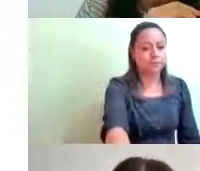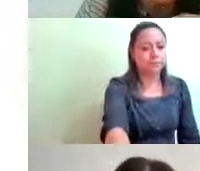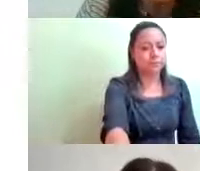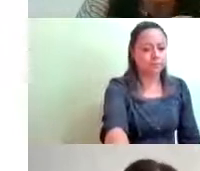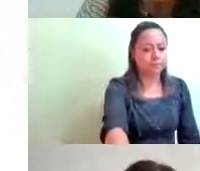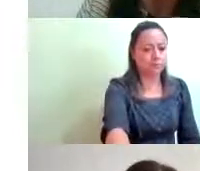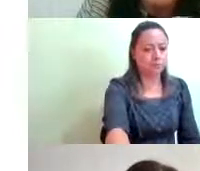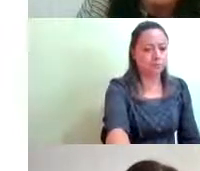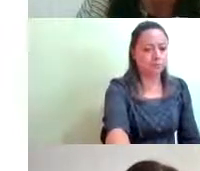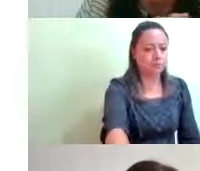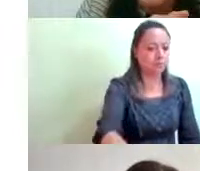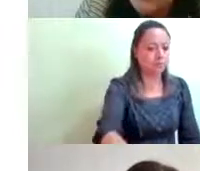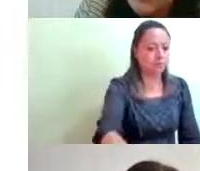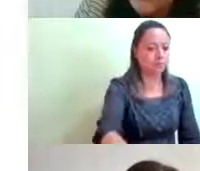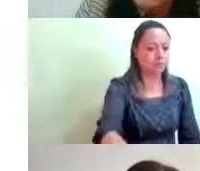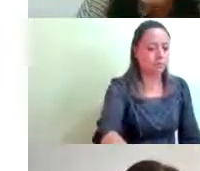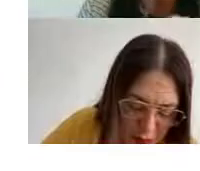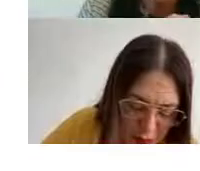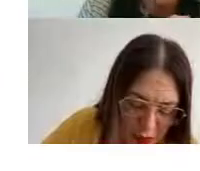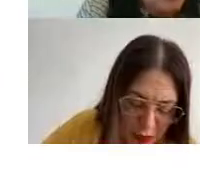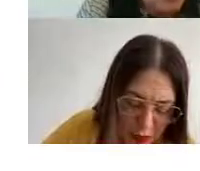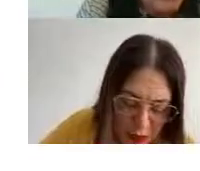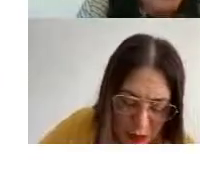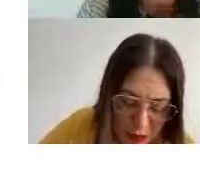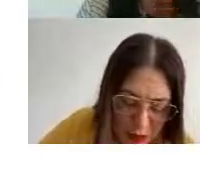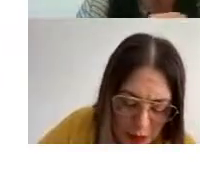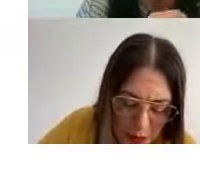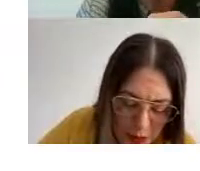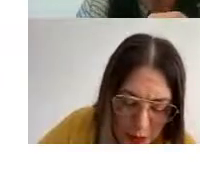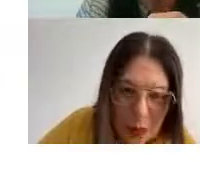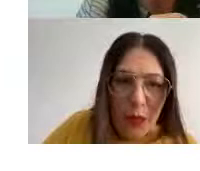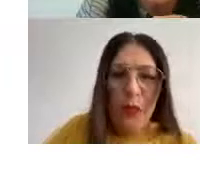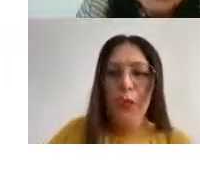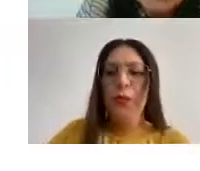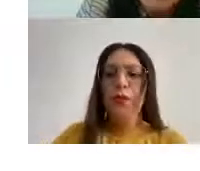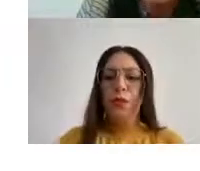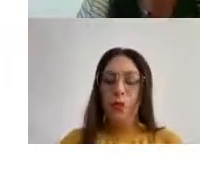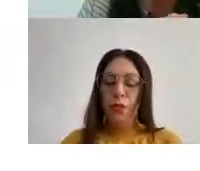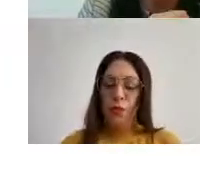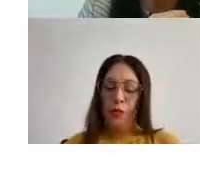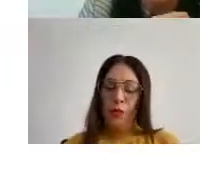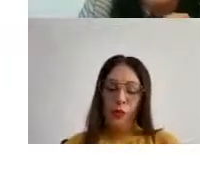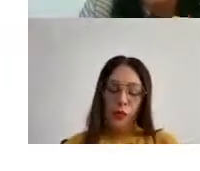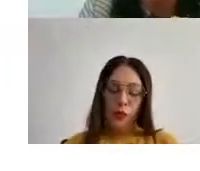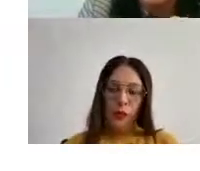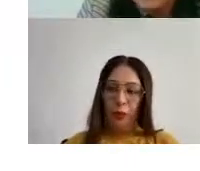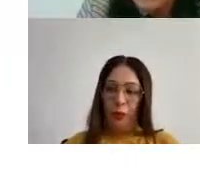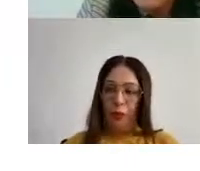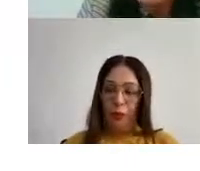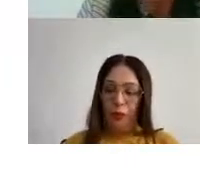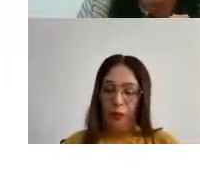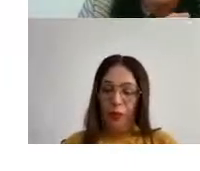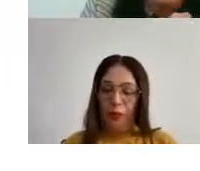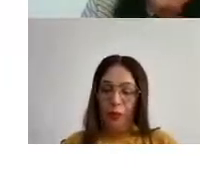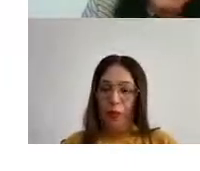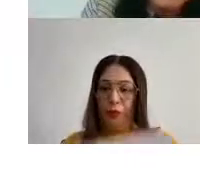en 2/3 partes del planeta, incluyendo México. El uso de las energías